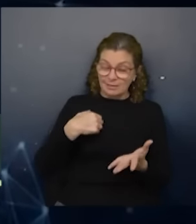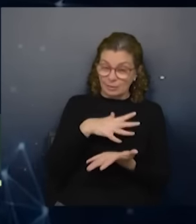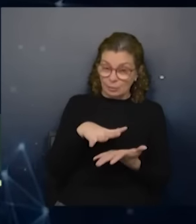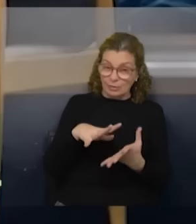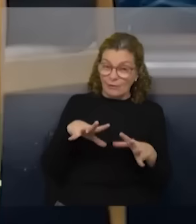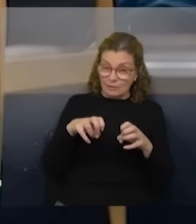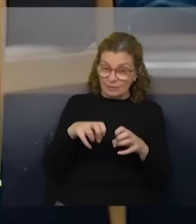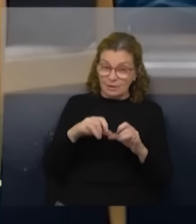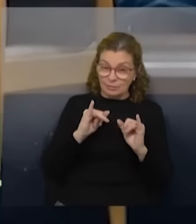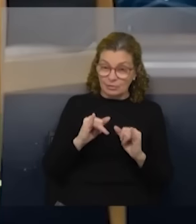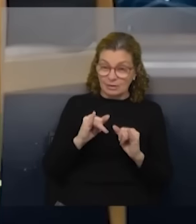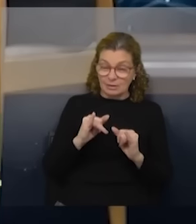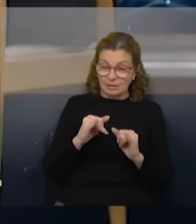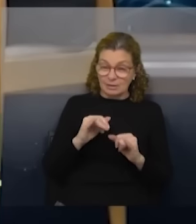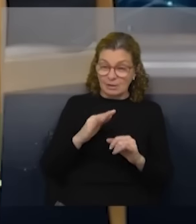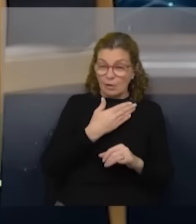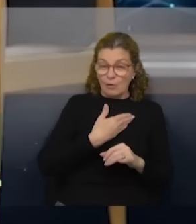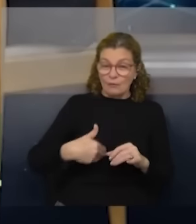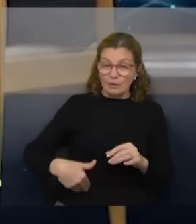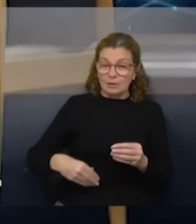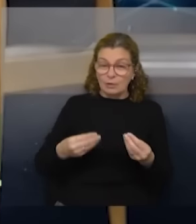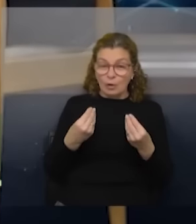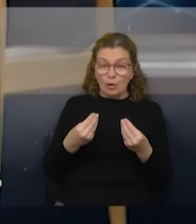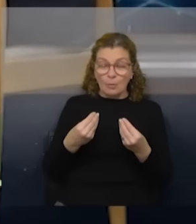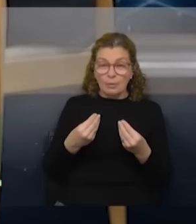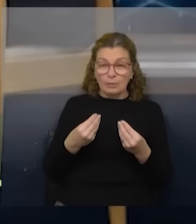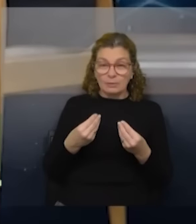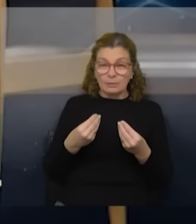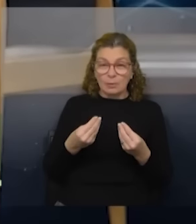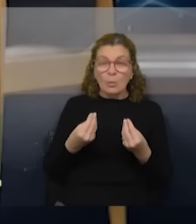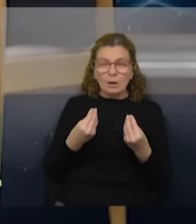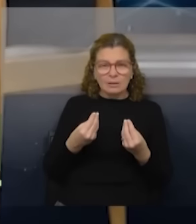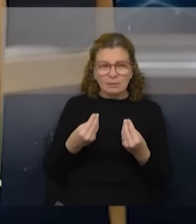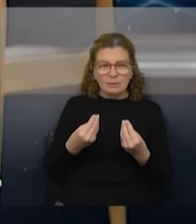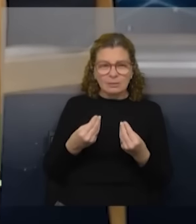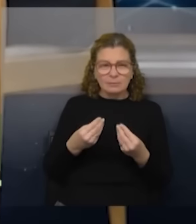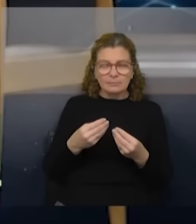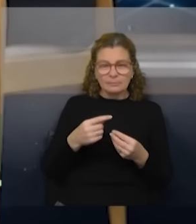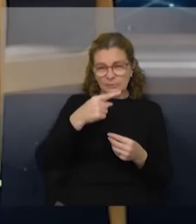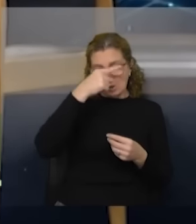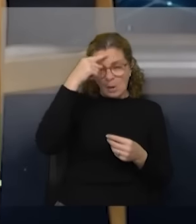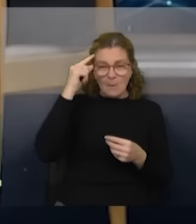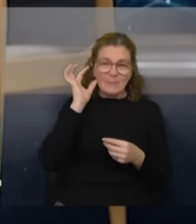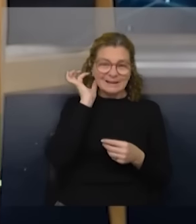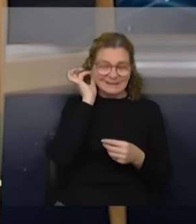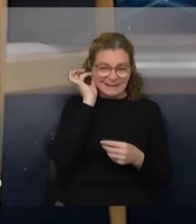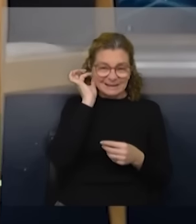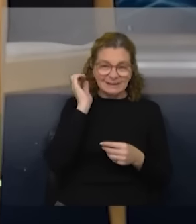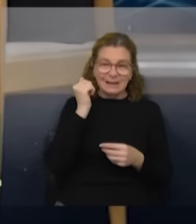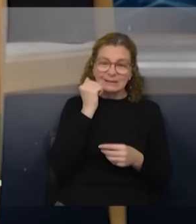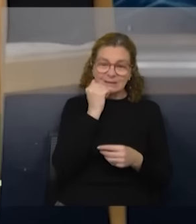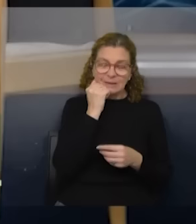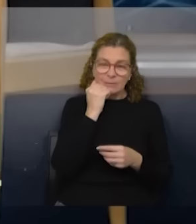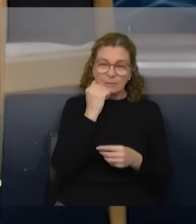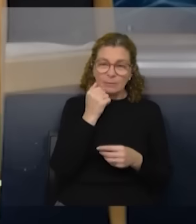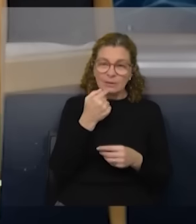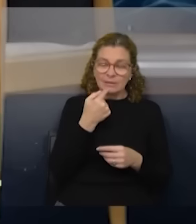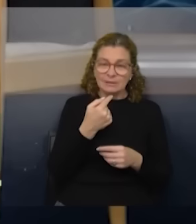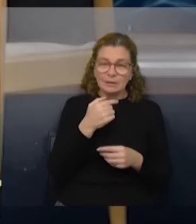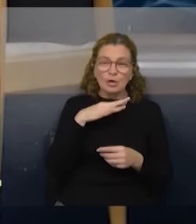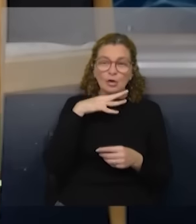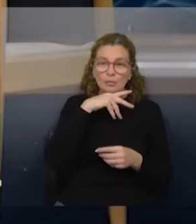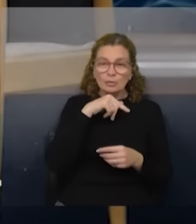vivieron a nivel de gobierno Cómo cómo se maret astesiano Lo que pasa que vamos a definir corrupción